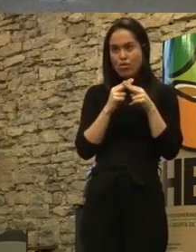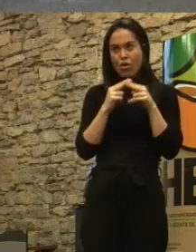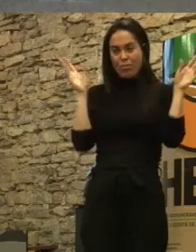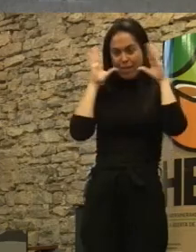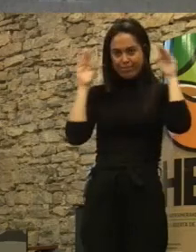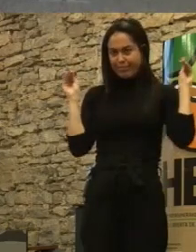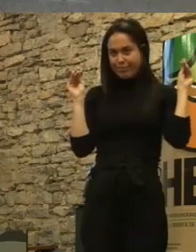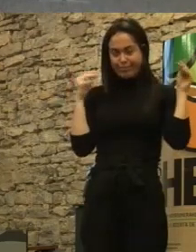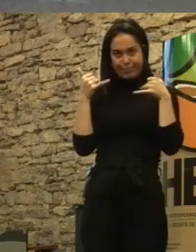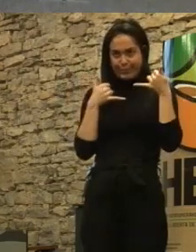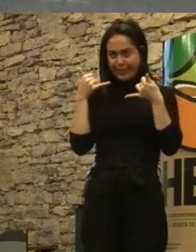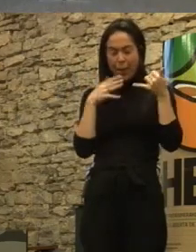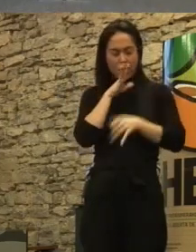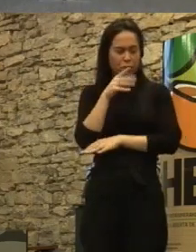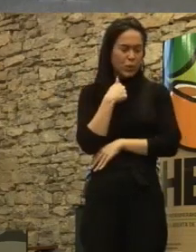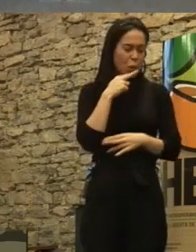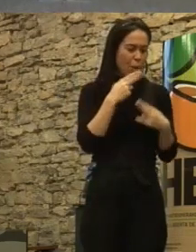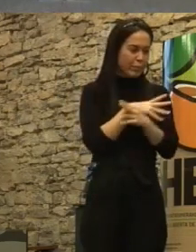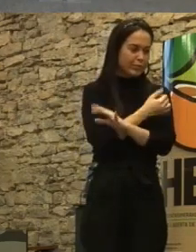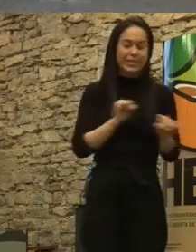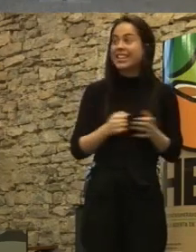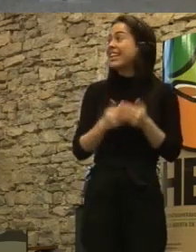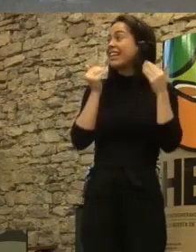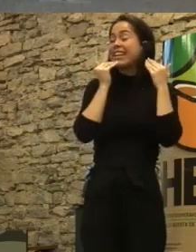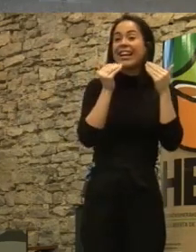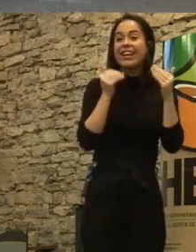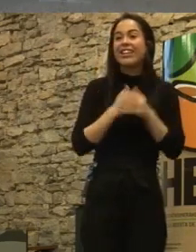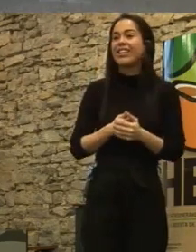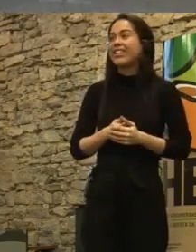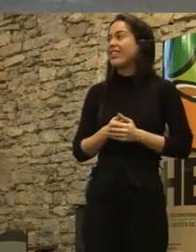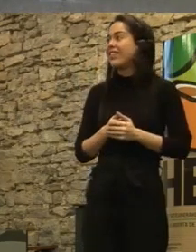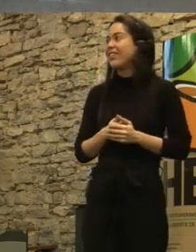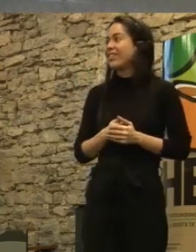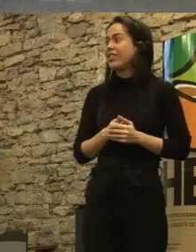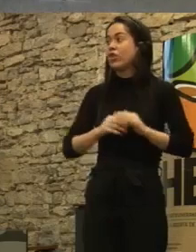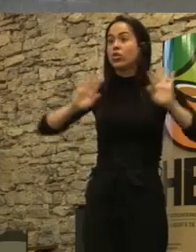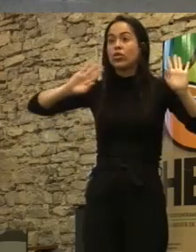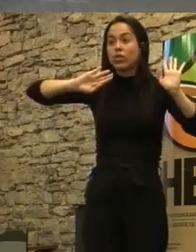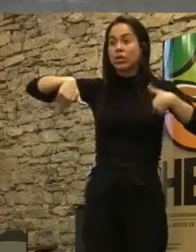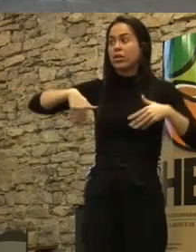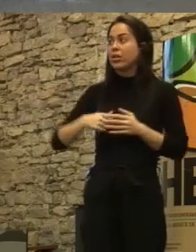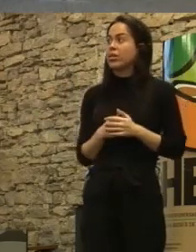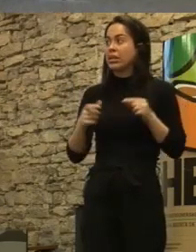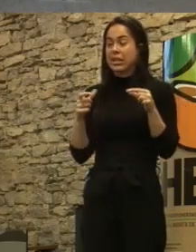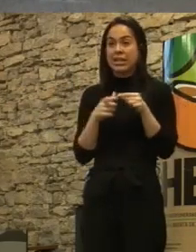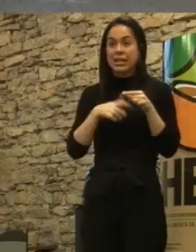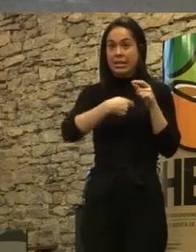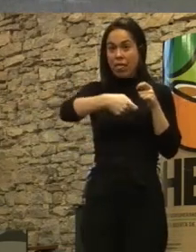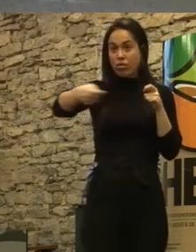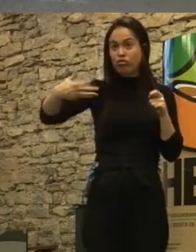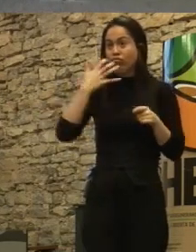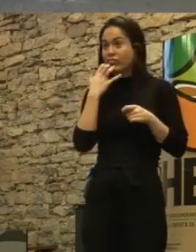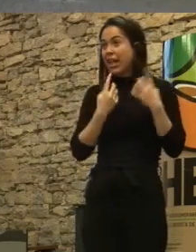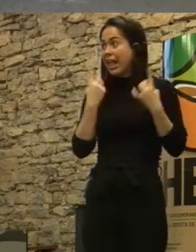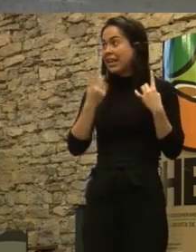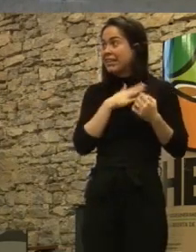impronunciable. Bueno, pues Antonella, muchísimas gracias. Yo creo que un aplauso. Última, os doy la tarjeta si alguien la quiere. Si me